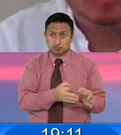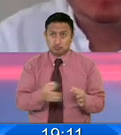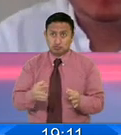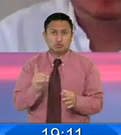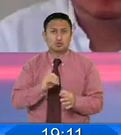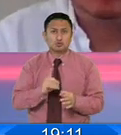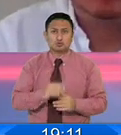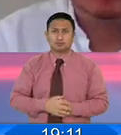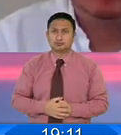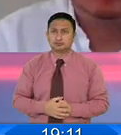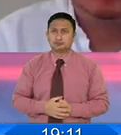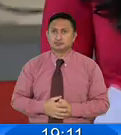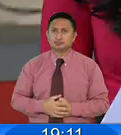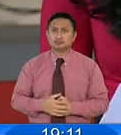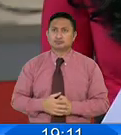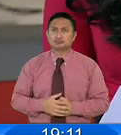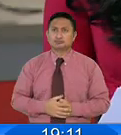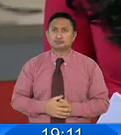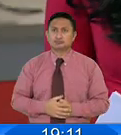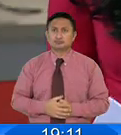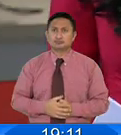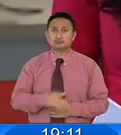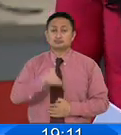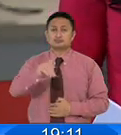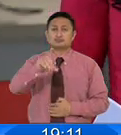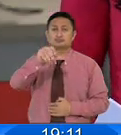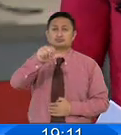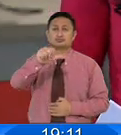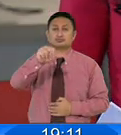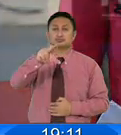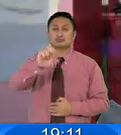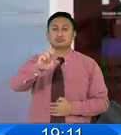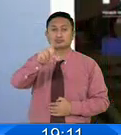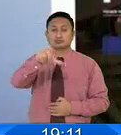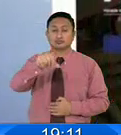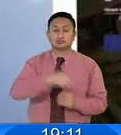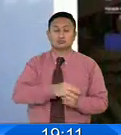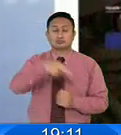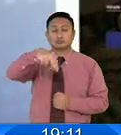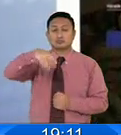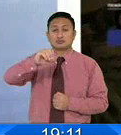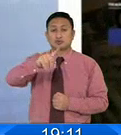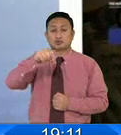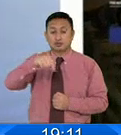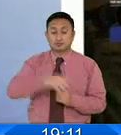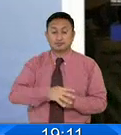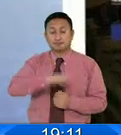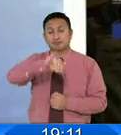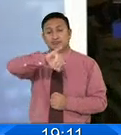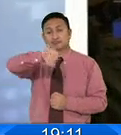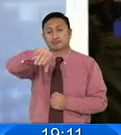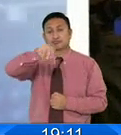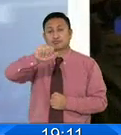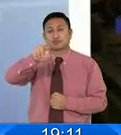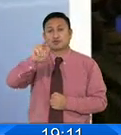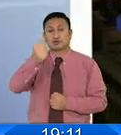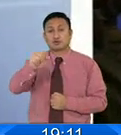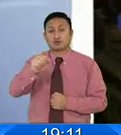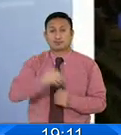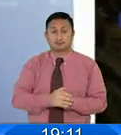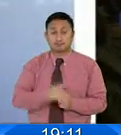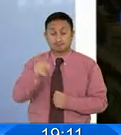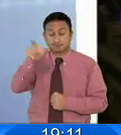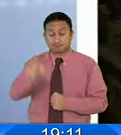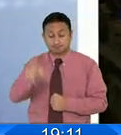Carolina Basante. Daniel S. y Noé S. en calidad de autores y Jorge S.M. y Jorge S.B. como cómplices